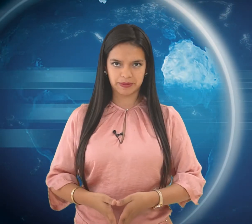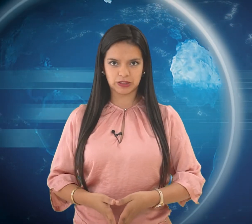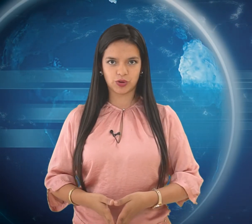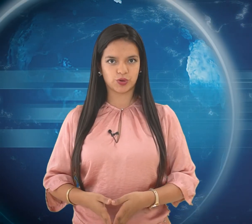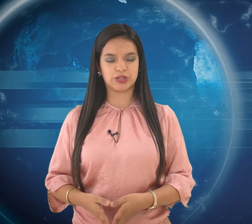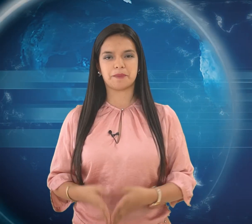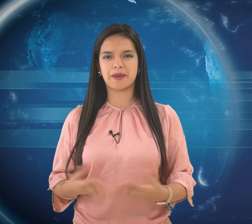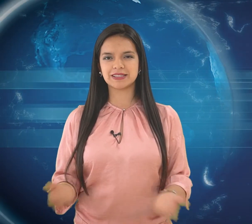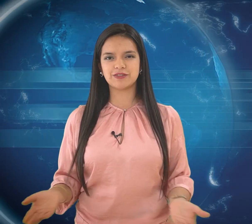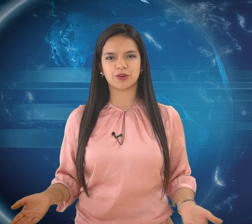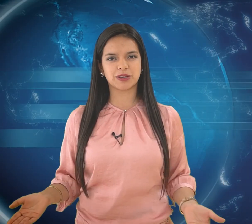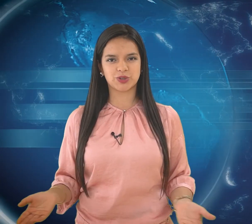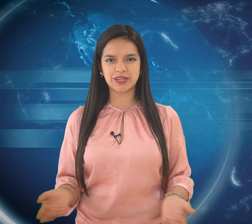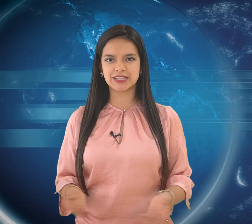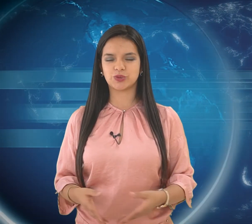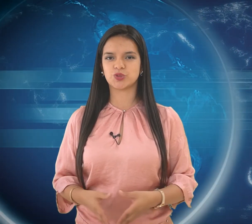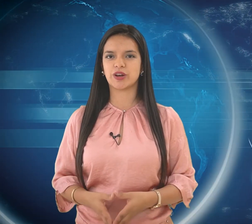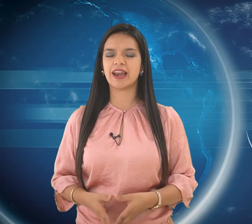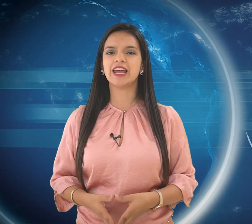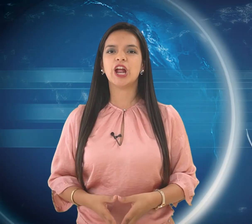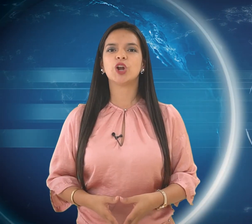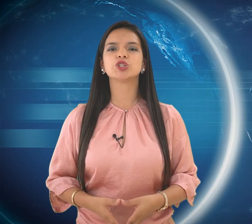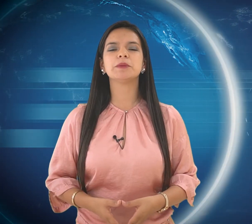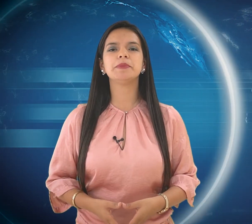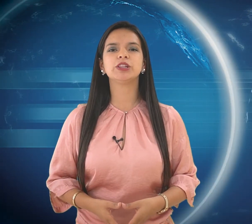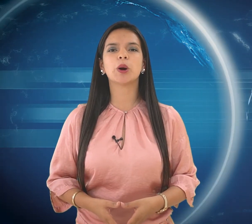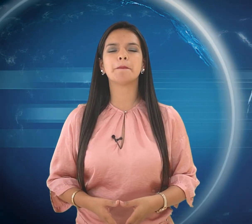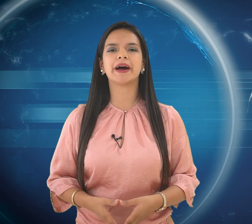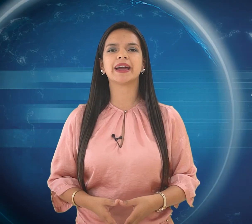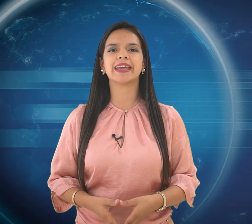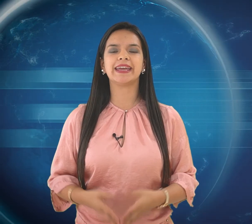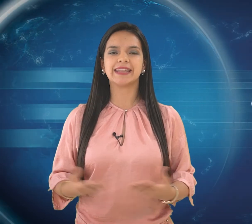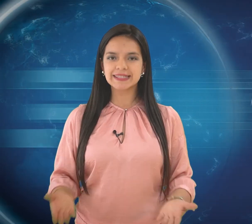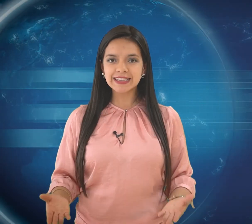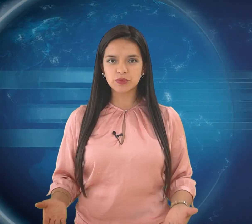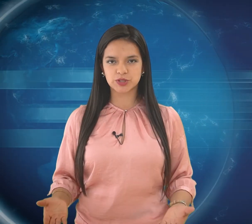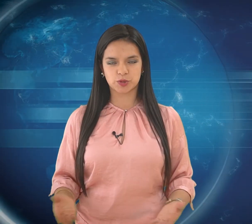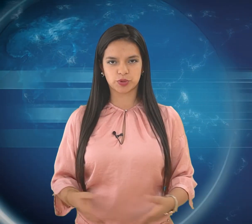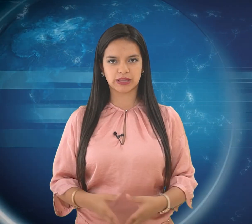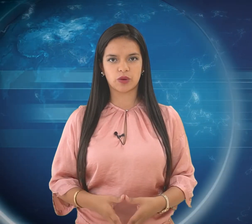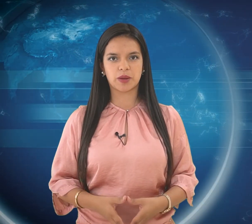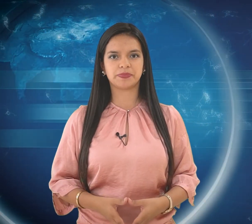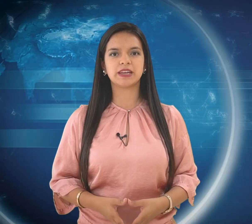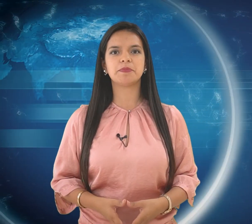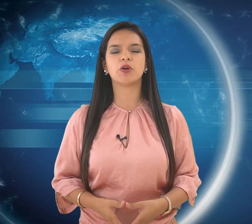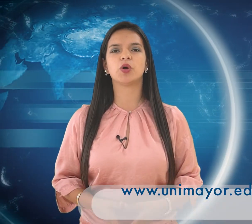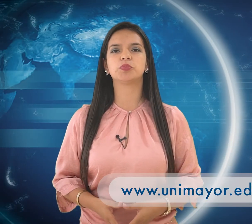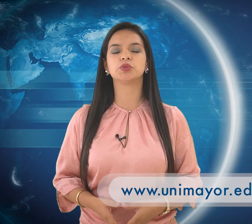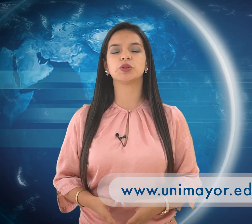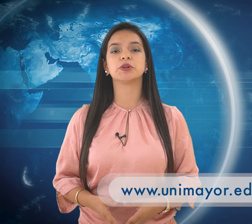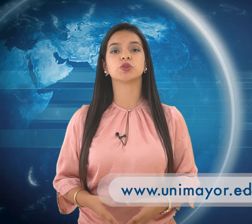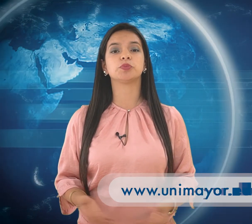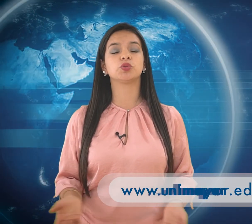este capítulo y conocer más información institucional, los invito para que ingresen a nuestro portal web